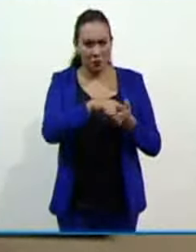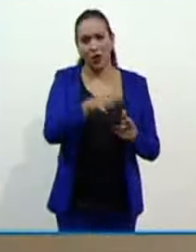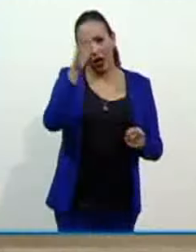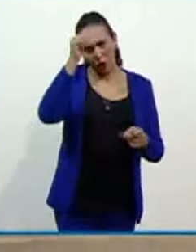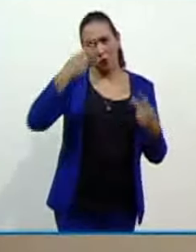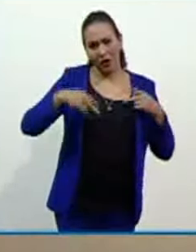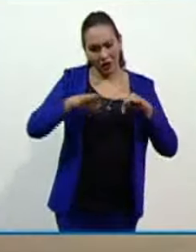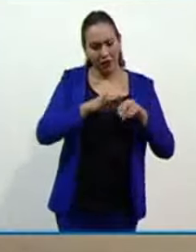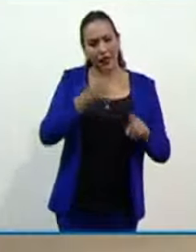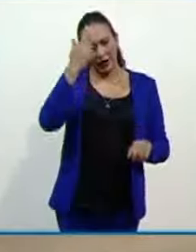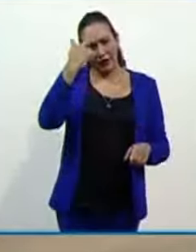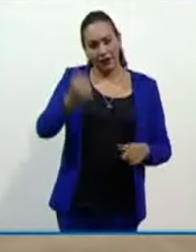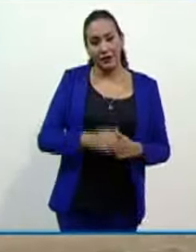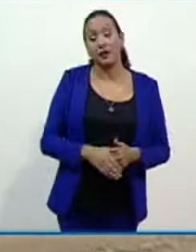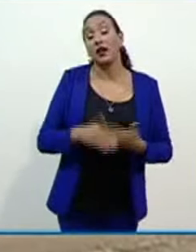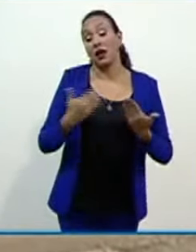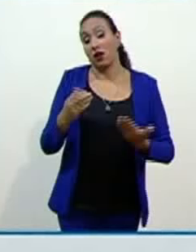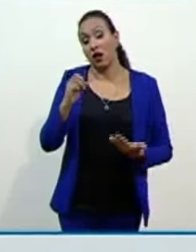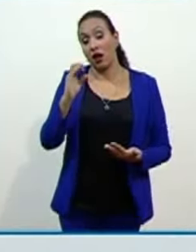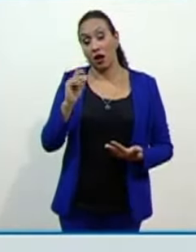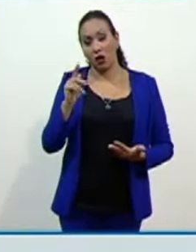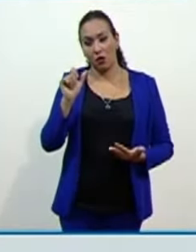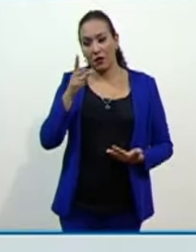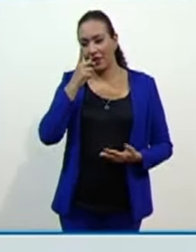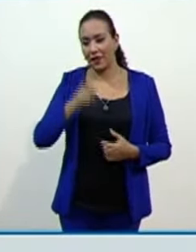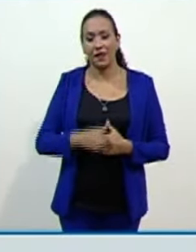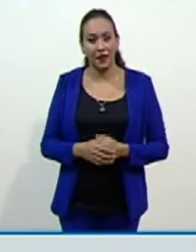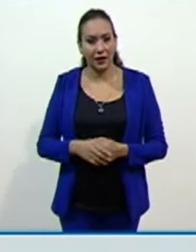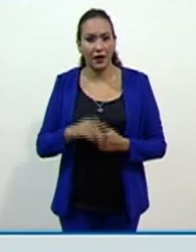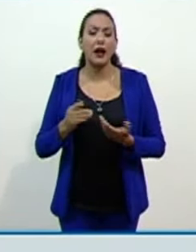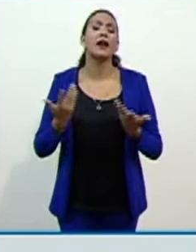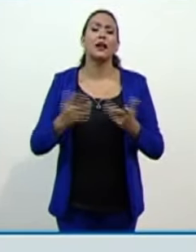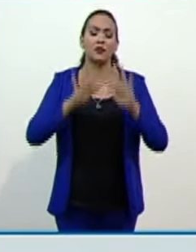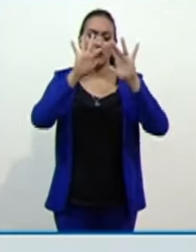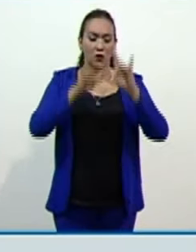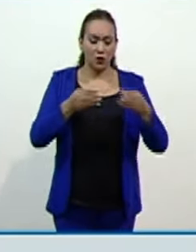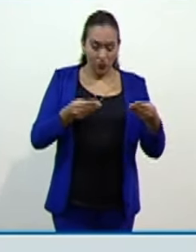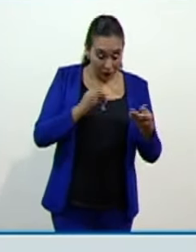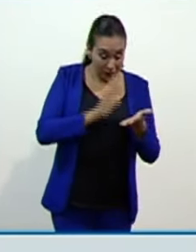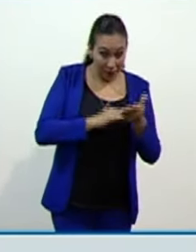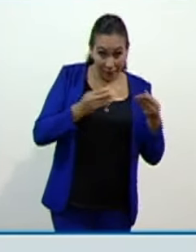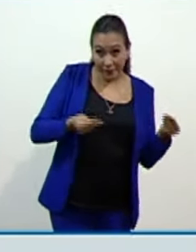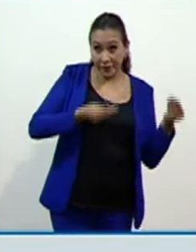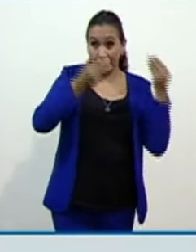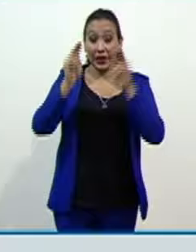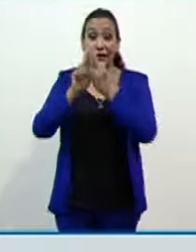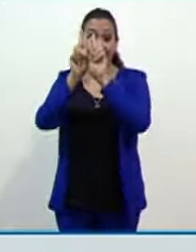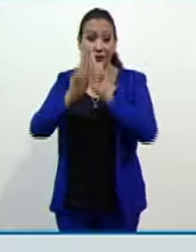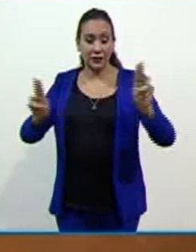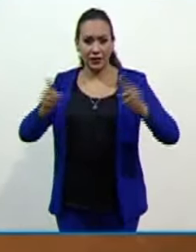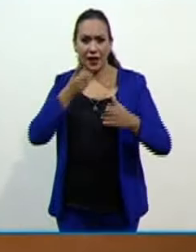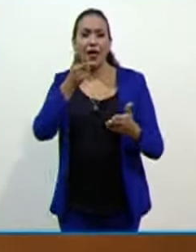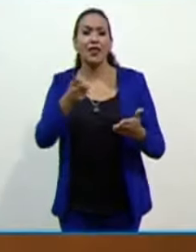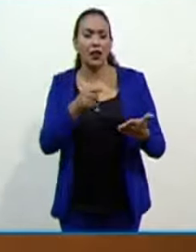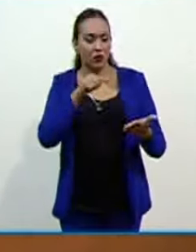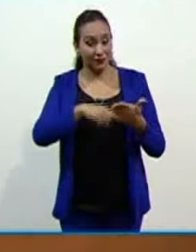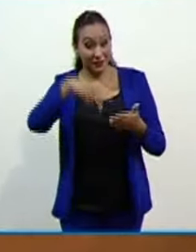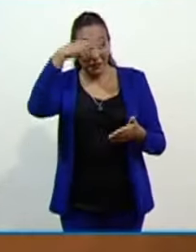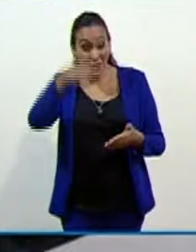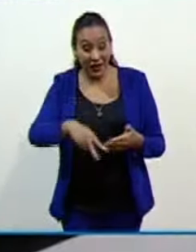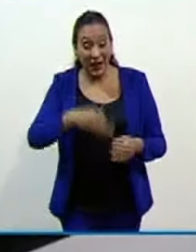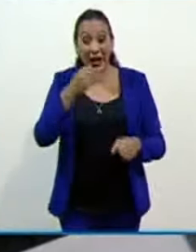su parte, la COPAL, en un informe que entregó a Naciones Unidas, advierte que con esta reforma, México está sufriendo